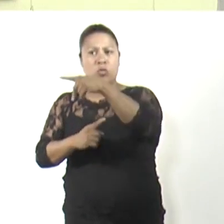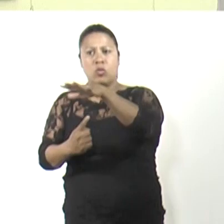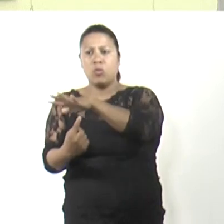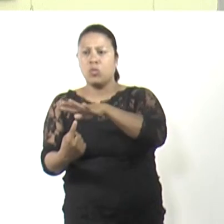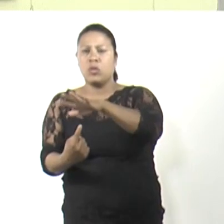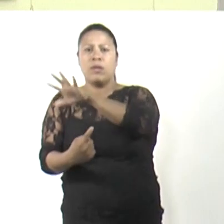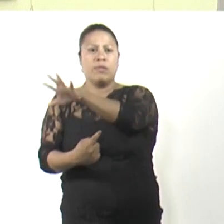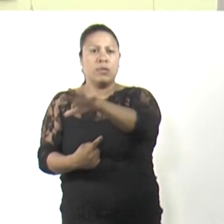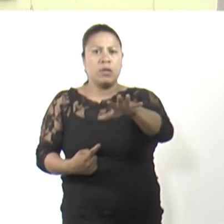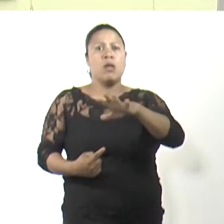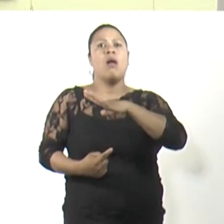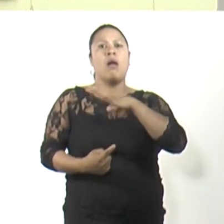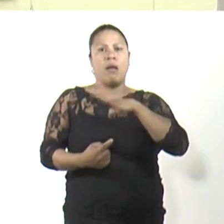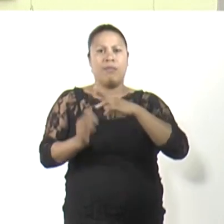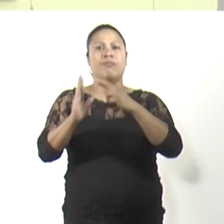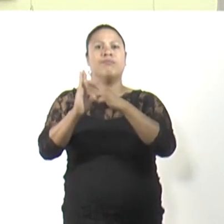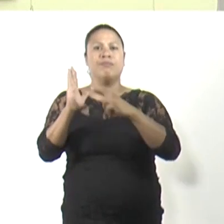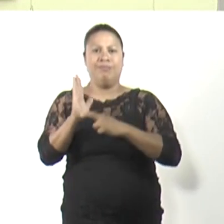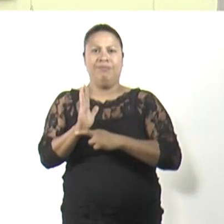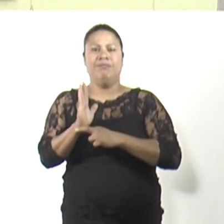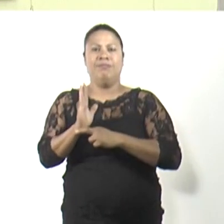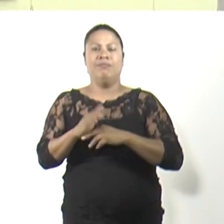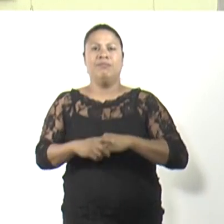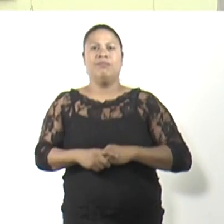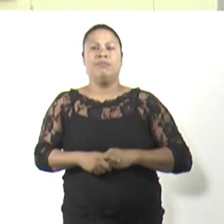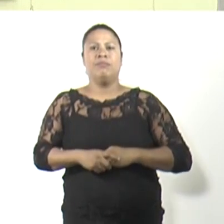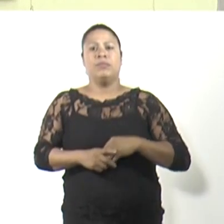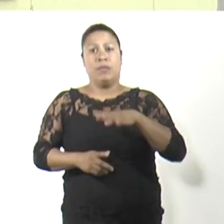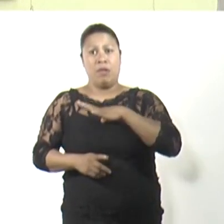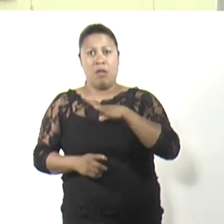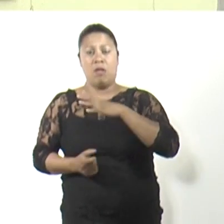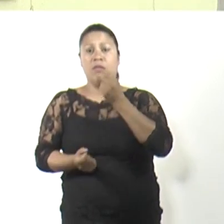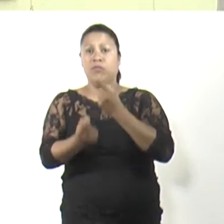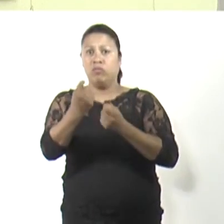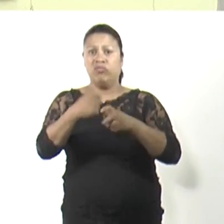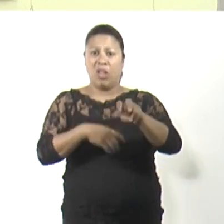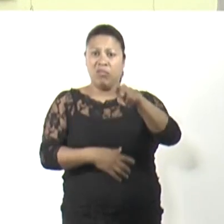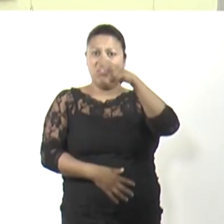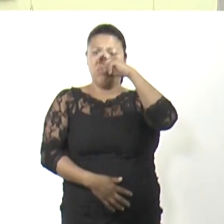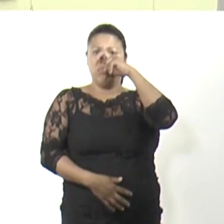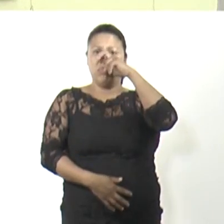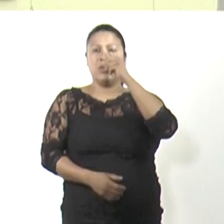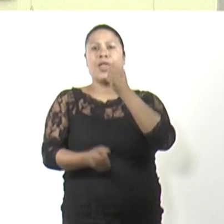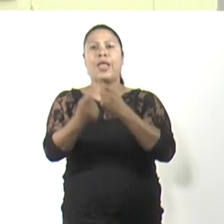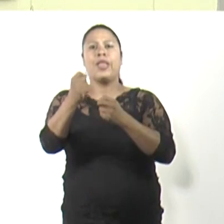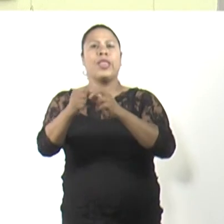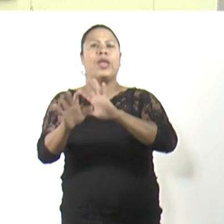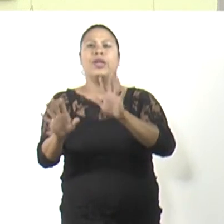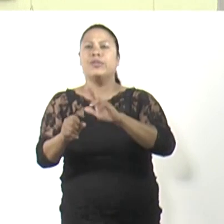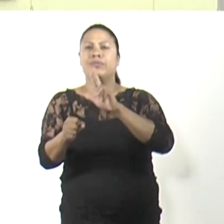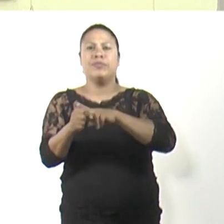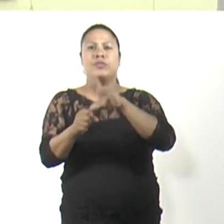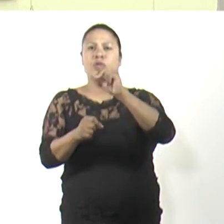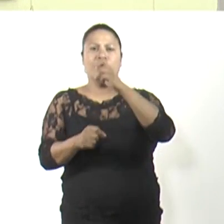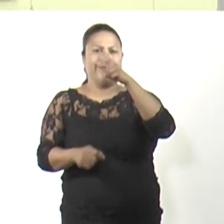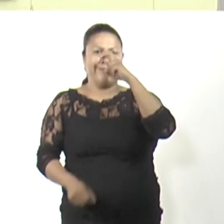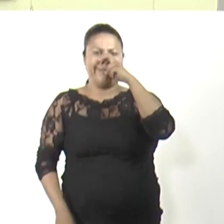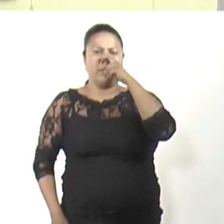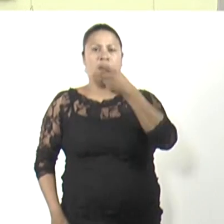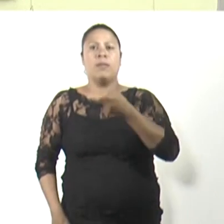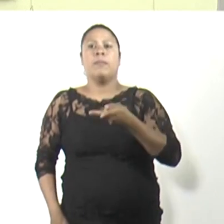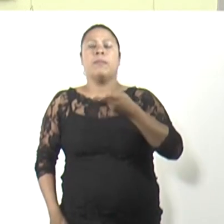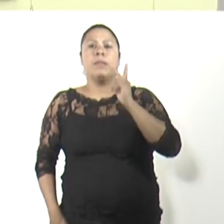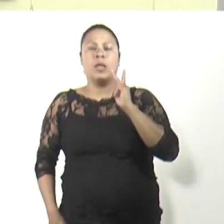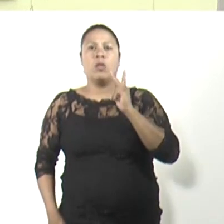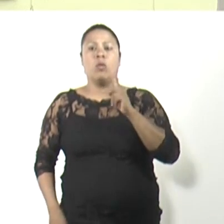también hay reglas, algunas que están escritas, otras que no están escritas. Pero para